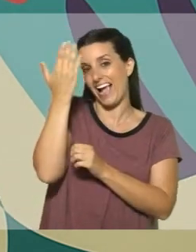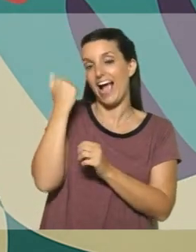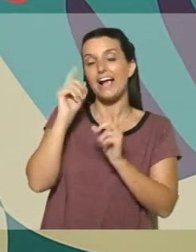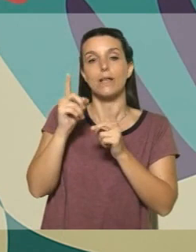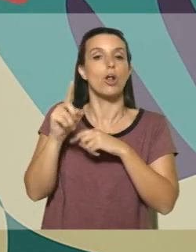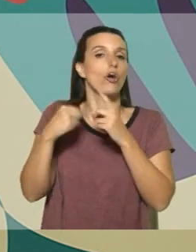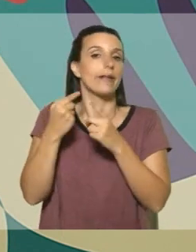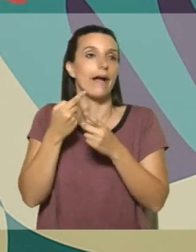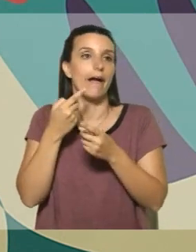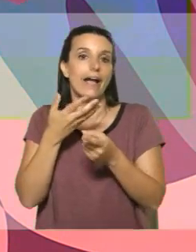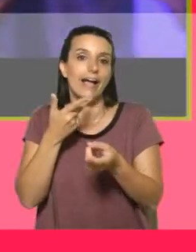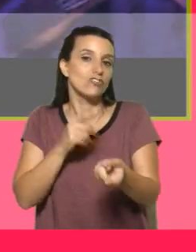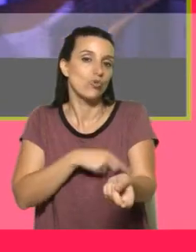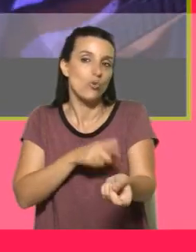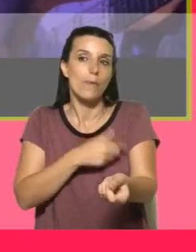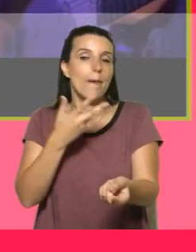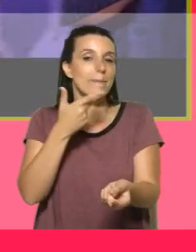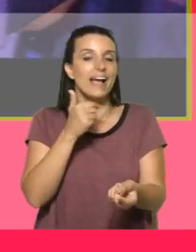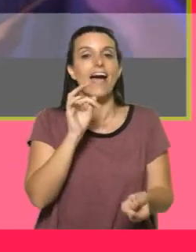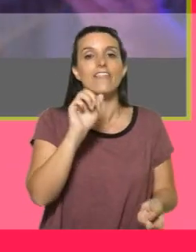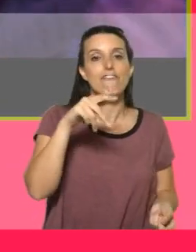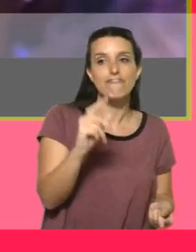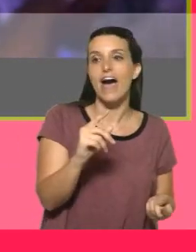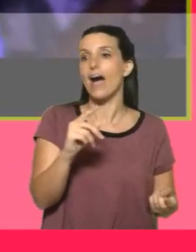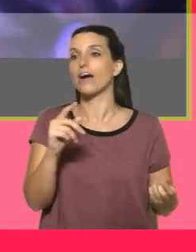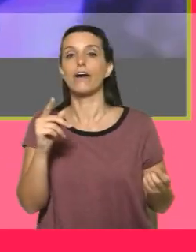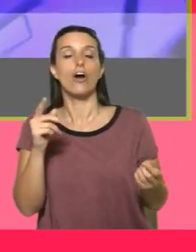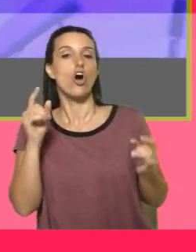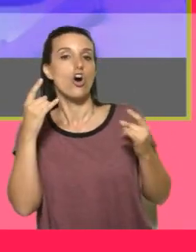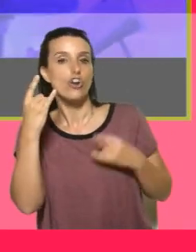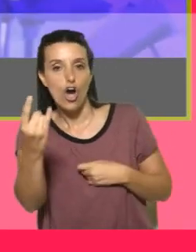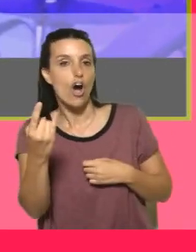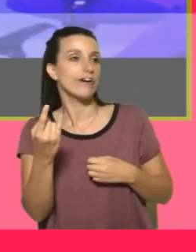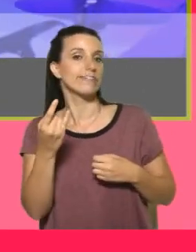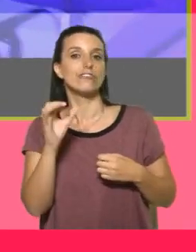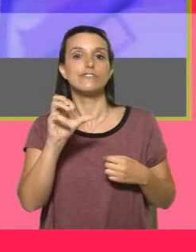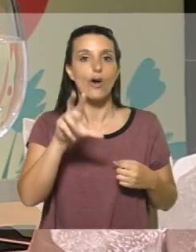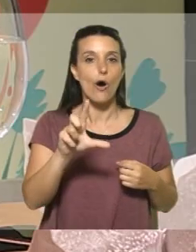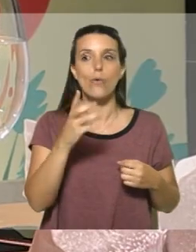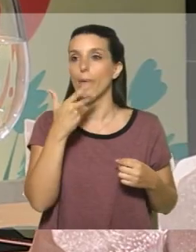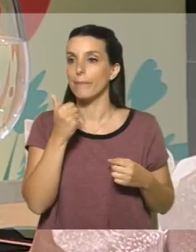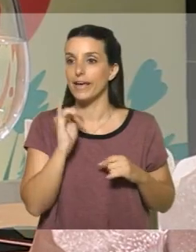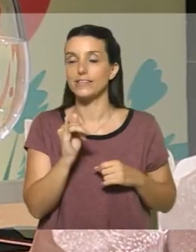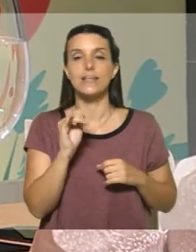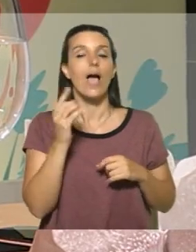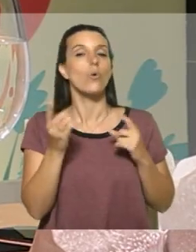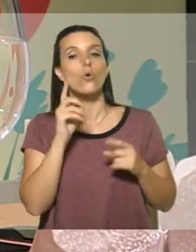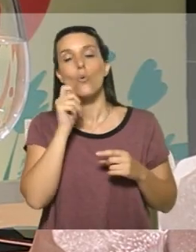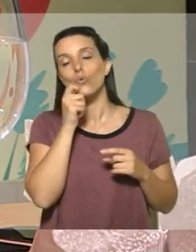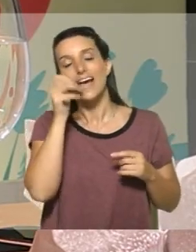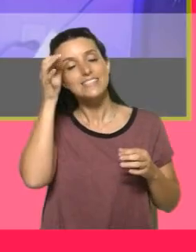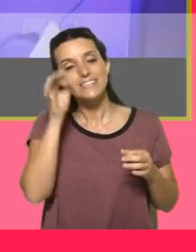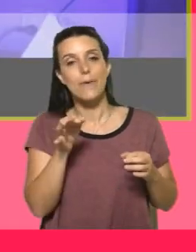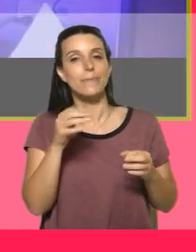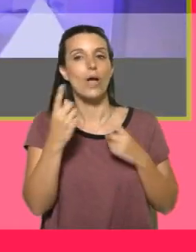algún clásico que nos gusta versionar del funk, del rock, del soul. Como nos tenés acostumbrados, más allá de los temas propios, versionar clásicos del rock. Algunos nos gusta siempre